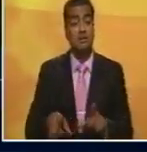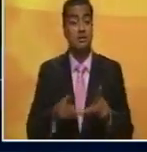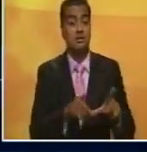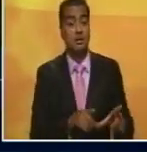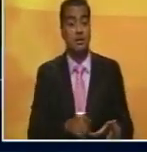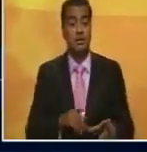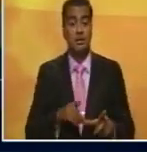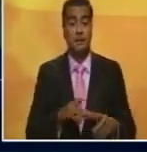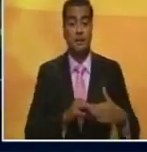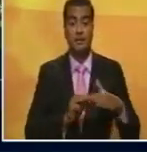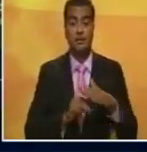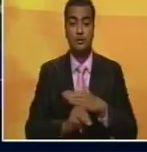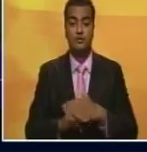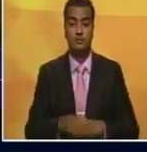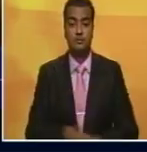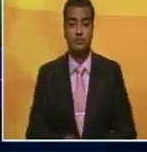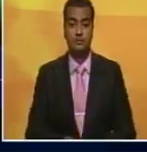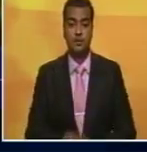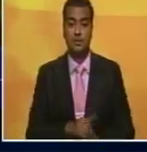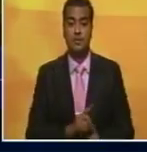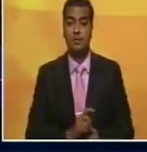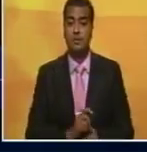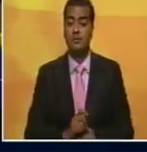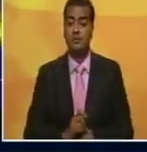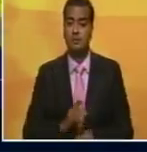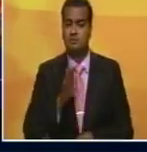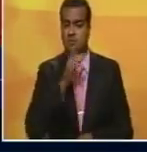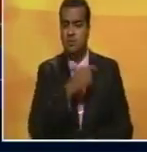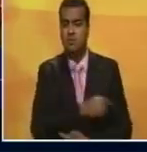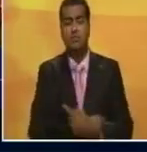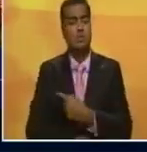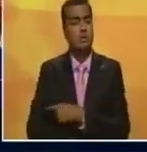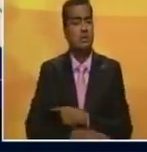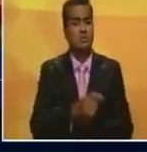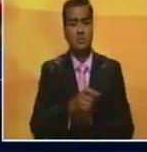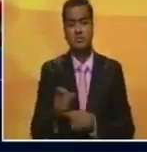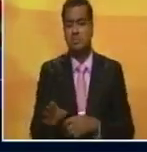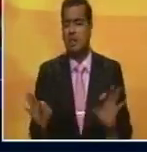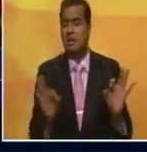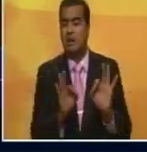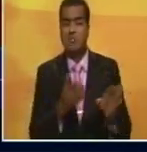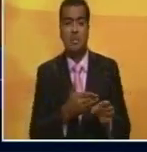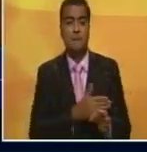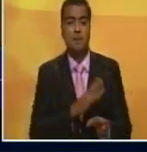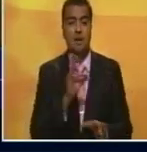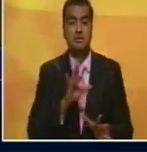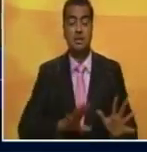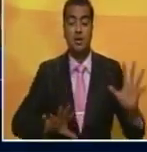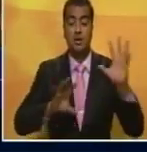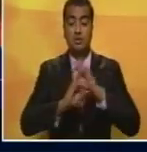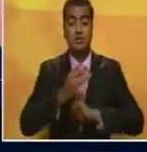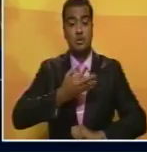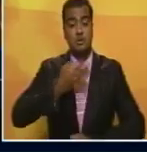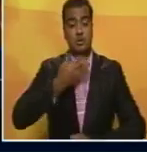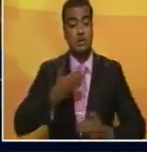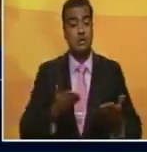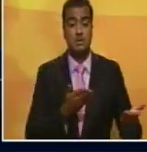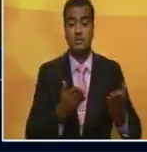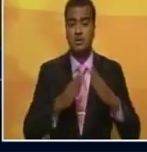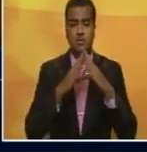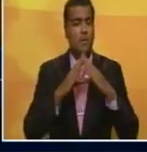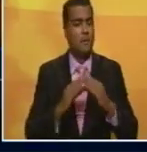en el subterráneo. Al mismo tiempo informaron que no hubo heridos ni víctimas que lamentar. Pasadas las 7 de la noche se confirmó que el servicio